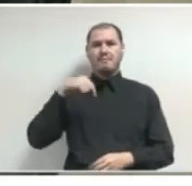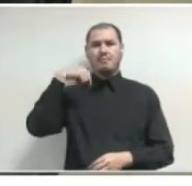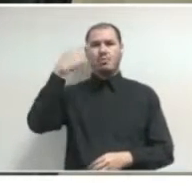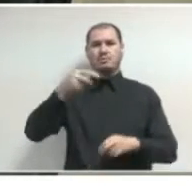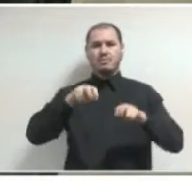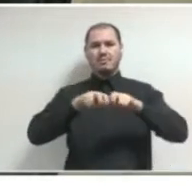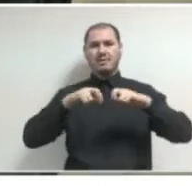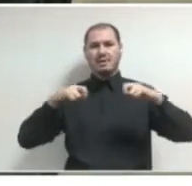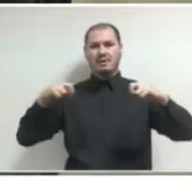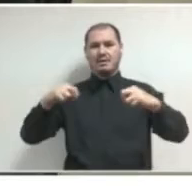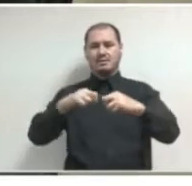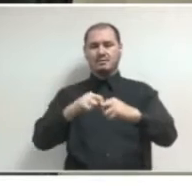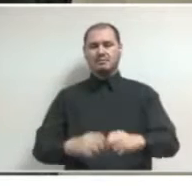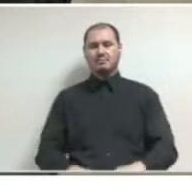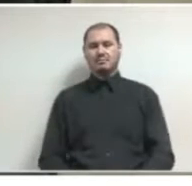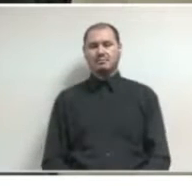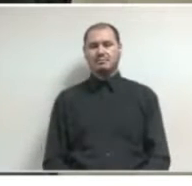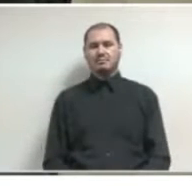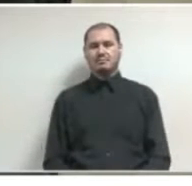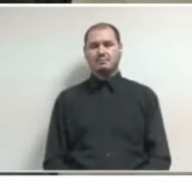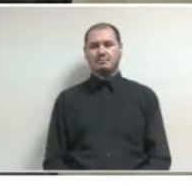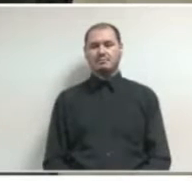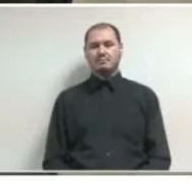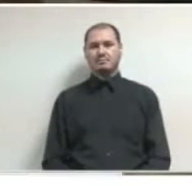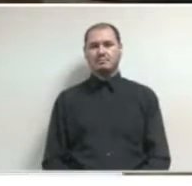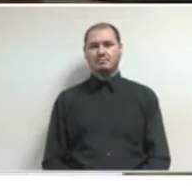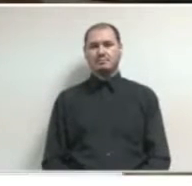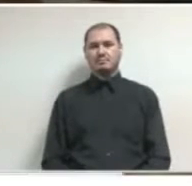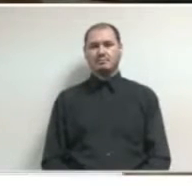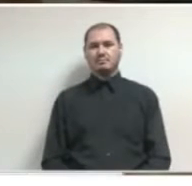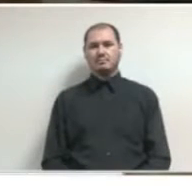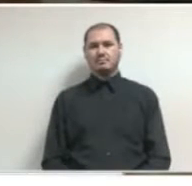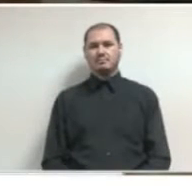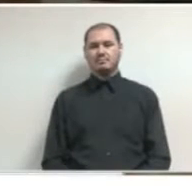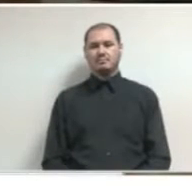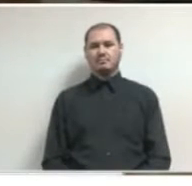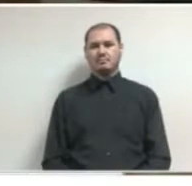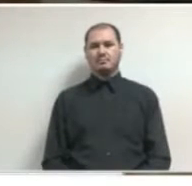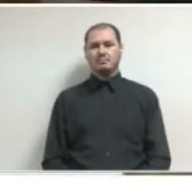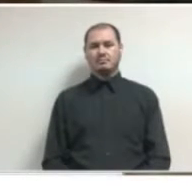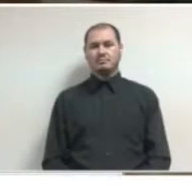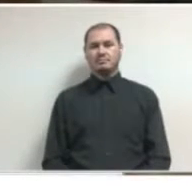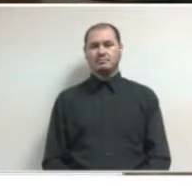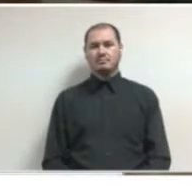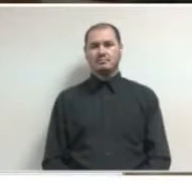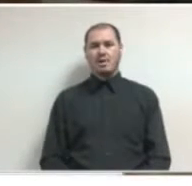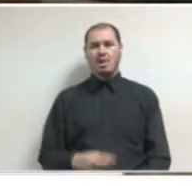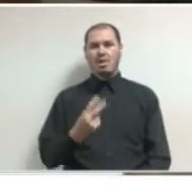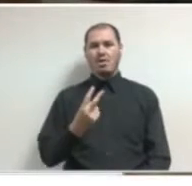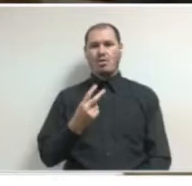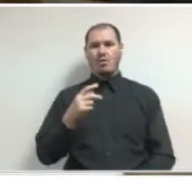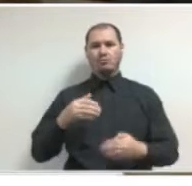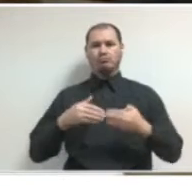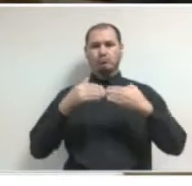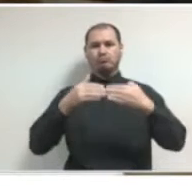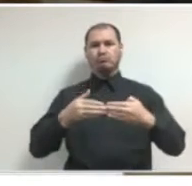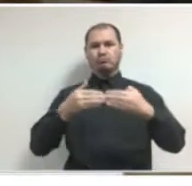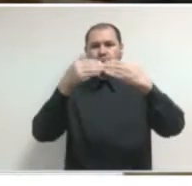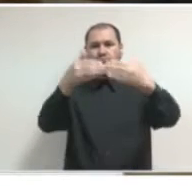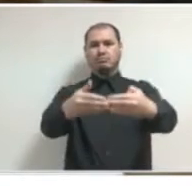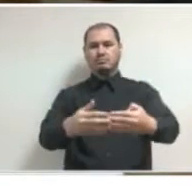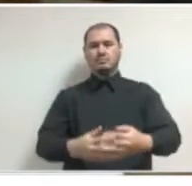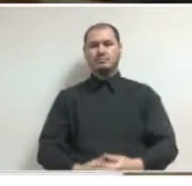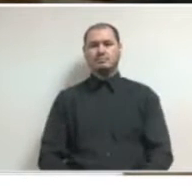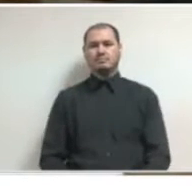Ñambo Asá. Ambue Atipe Guaná. Ya Yesare Copona Mijanguaco a proyecto de acordar. Esperamos. Ñambo